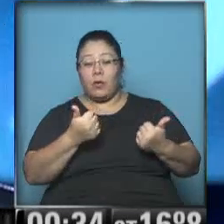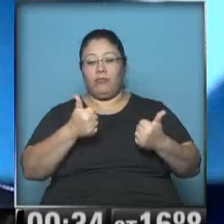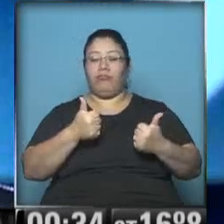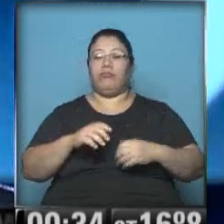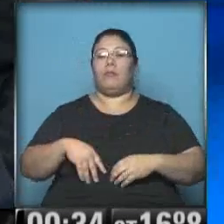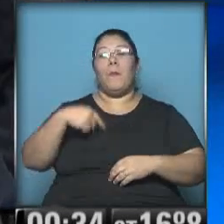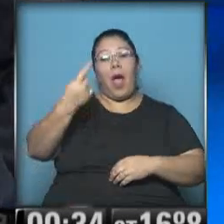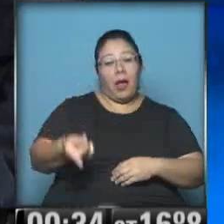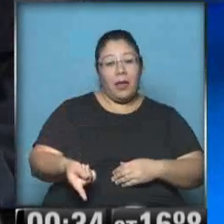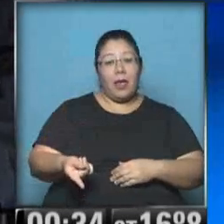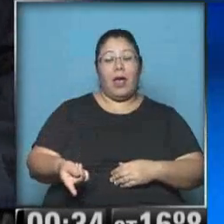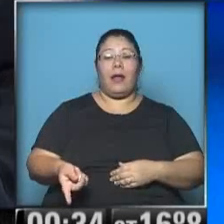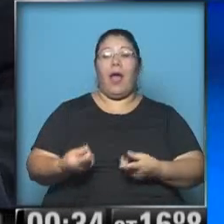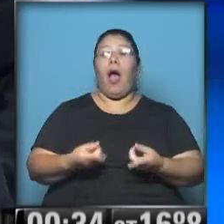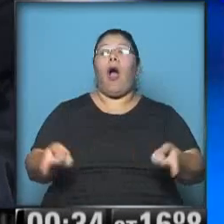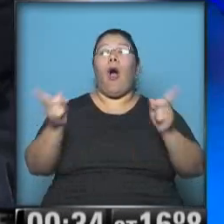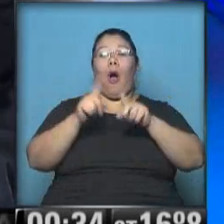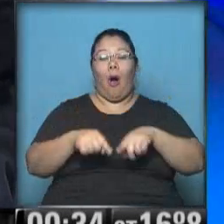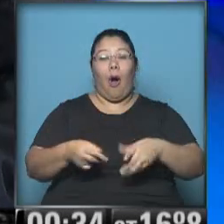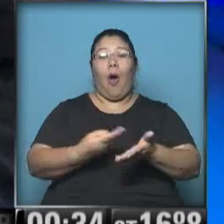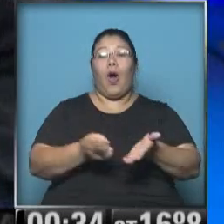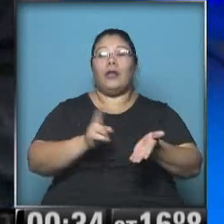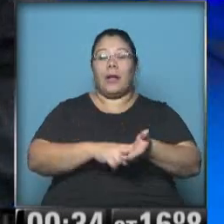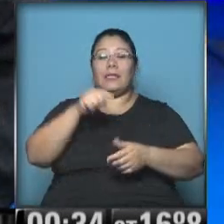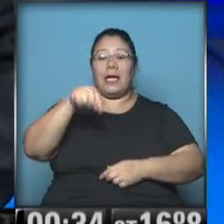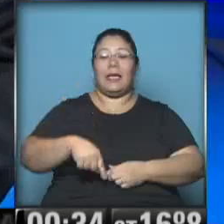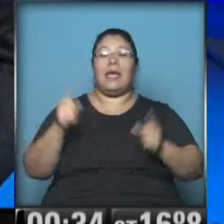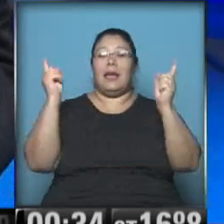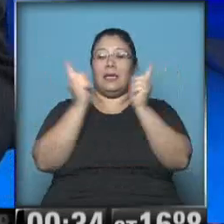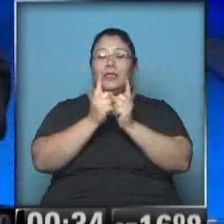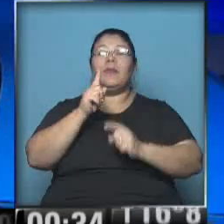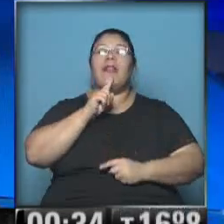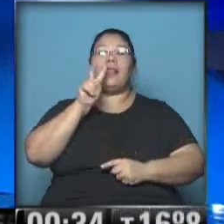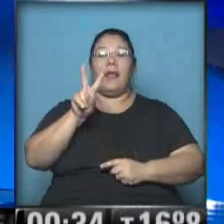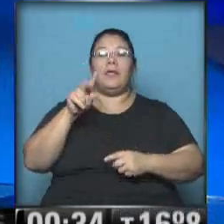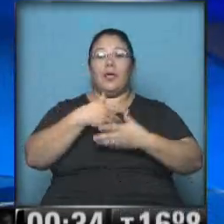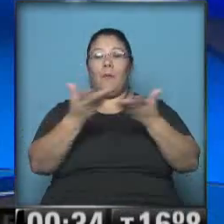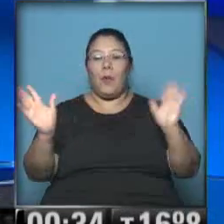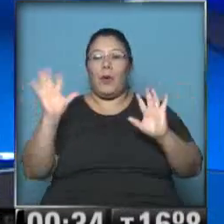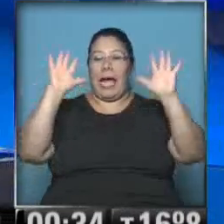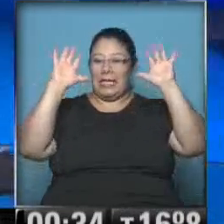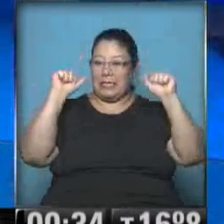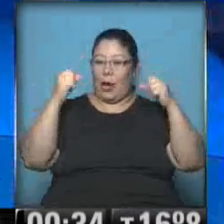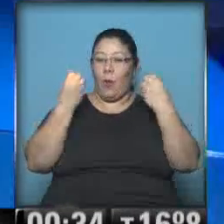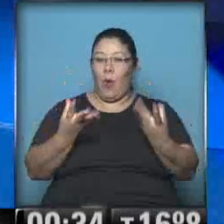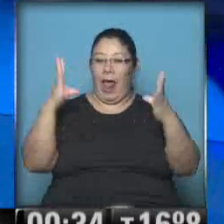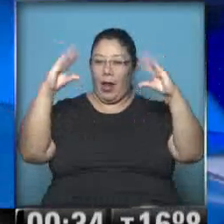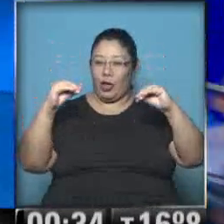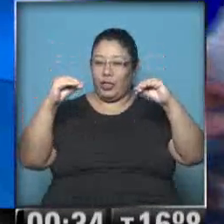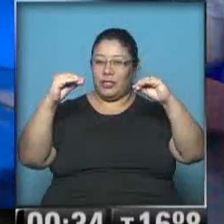Mañana venimos. Mañana estaremos acá para hacer otro resumen de noticias de la televisión pública. Los esperamos, gracias por acompañarnos. Chau, muy buenas noches.